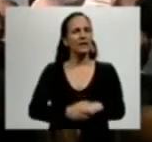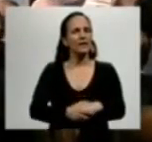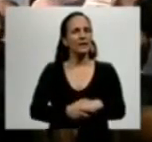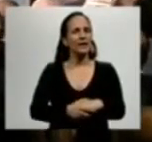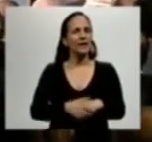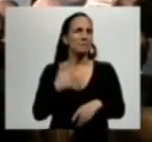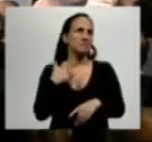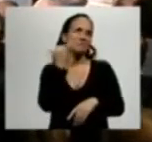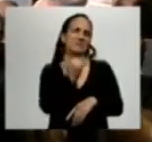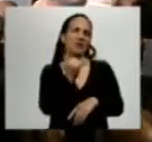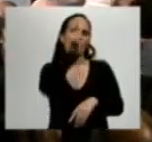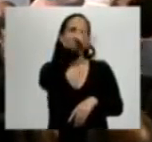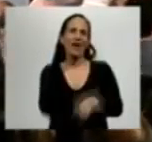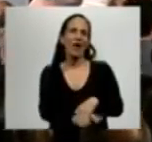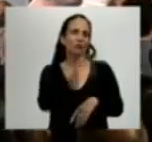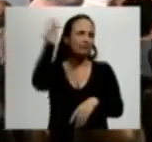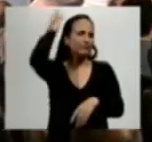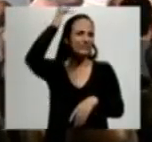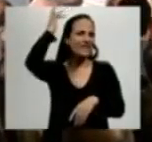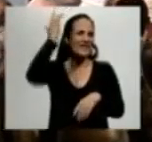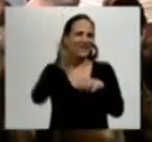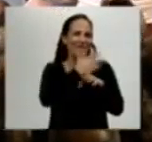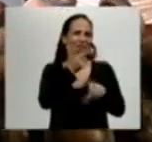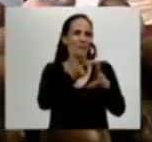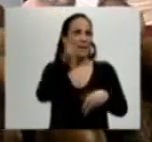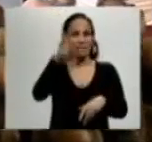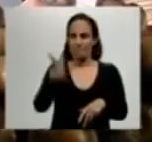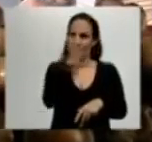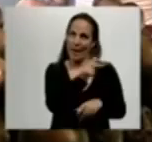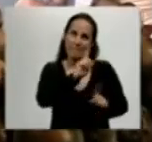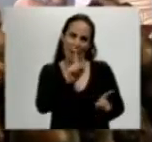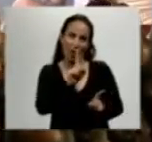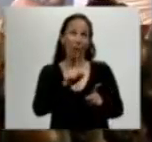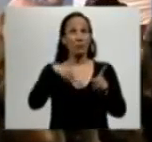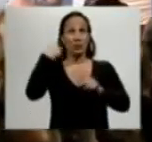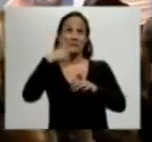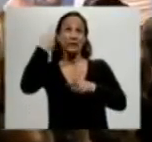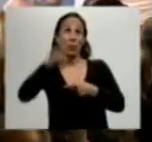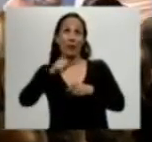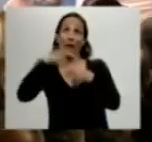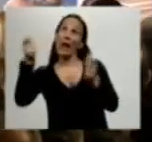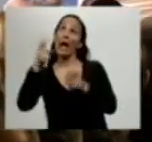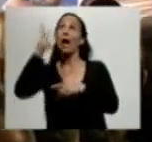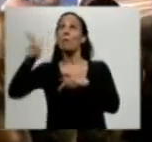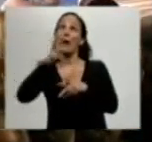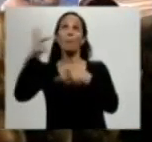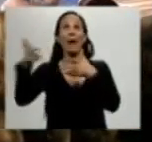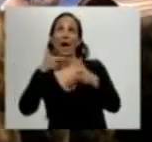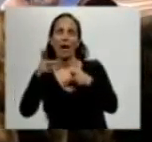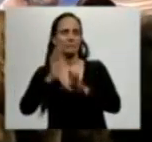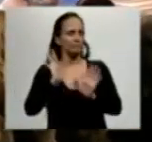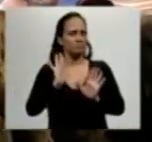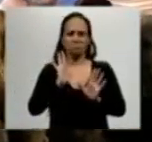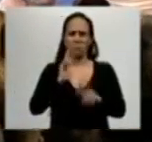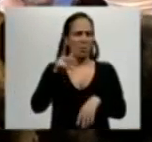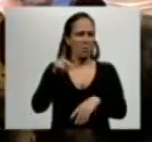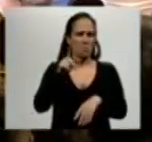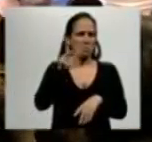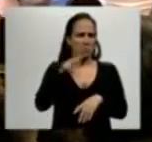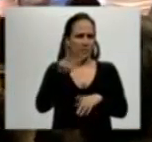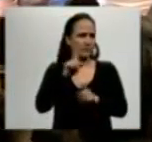a un sacerdote con el cual hablé, que no es el Papa, le sacaba, pues mañana dijo, se lo dijo al Papa, no se lo dije al Papa. Fue un día que